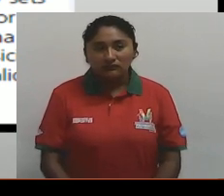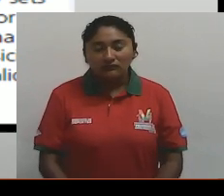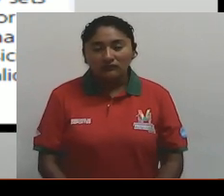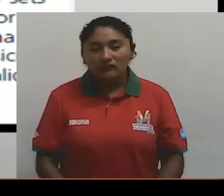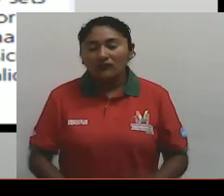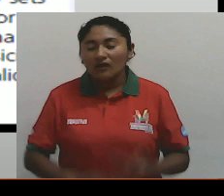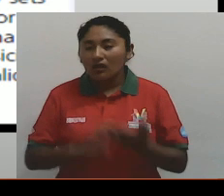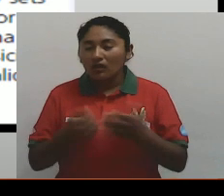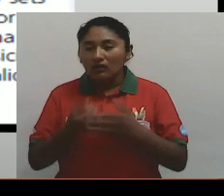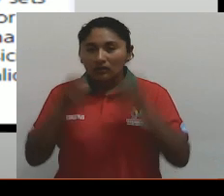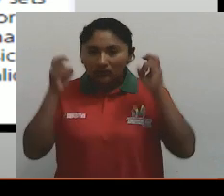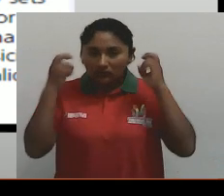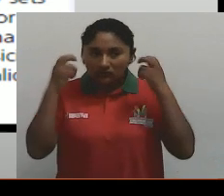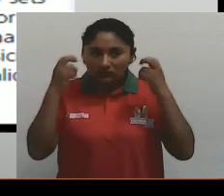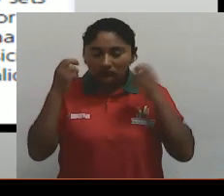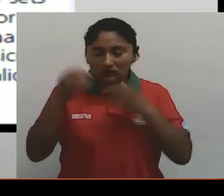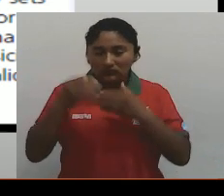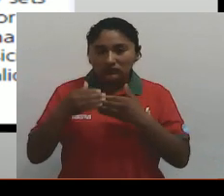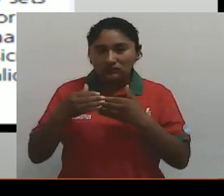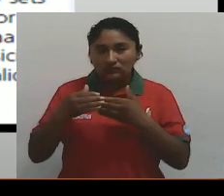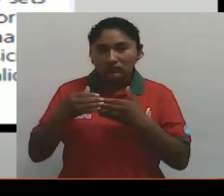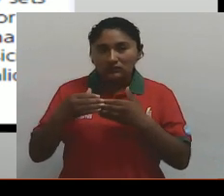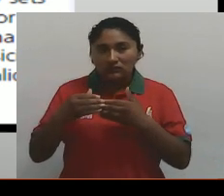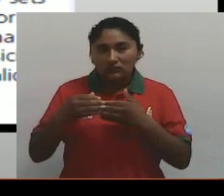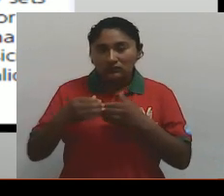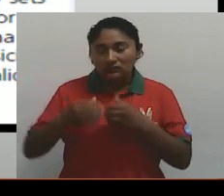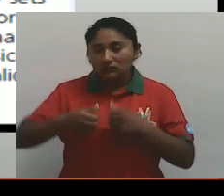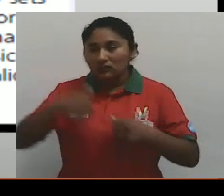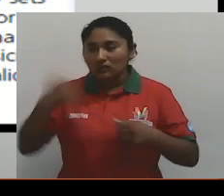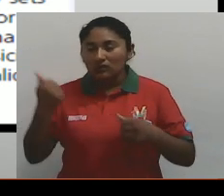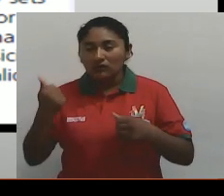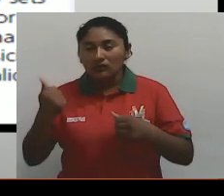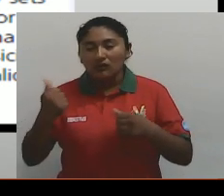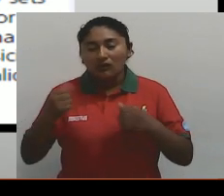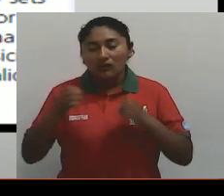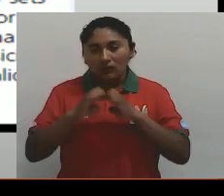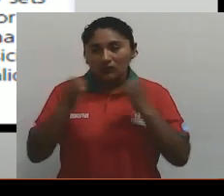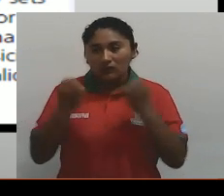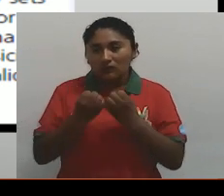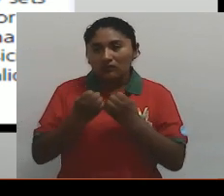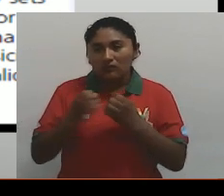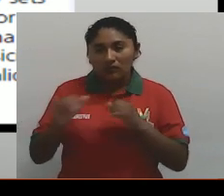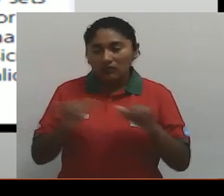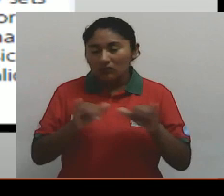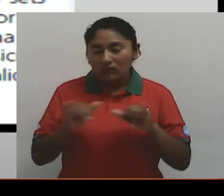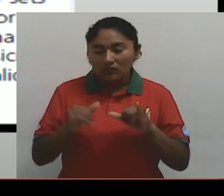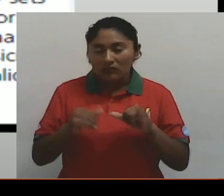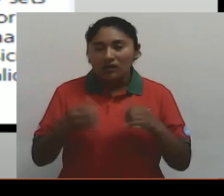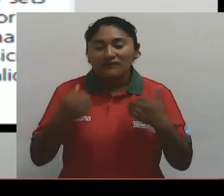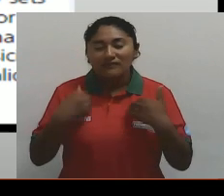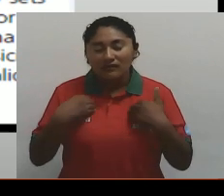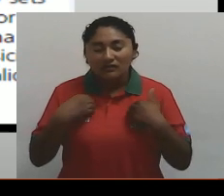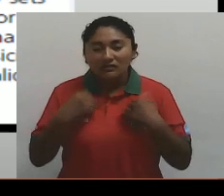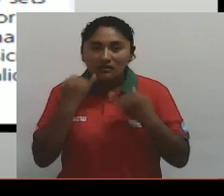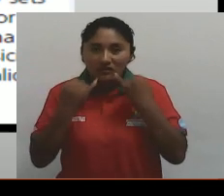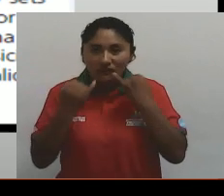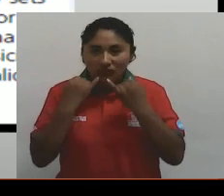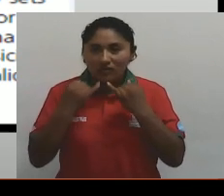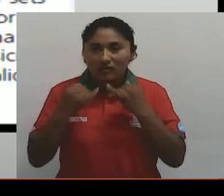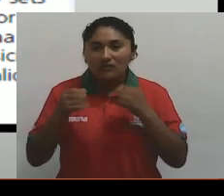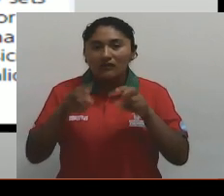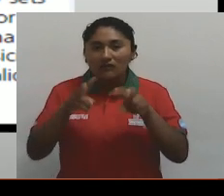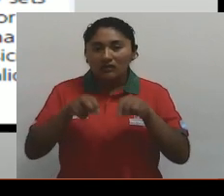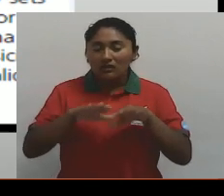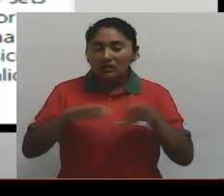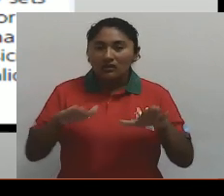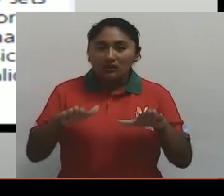del adversario permanecen válidos y además recibirá un punto y el derecho al próximo servicio. Si se encuentra un jugador en la cancha que no